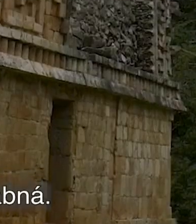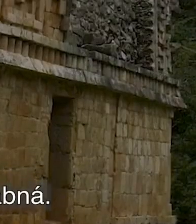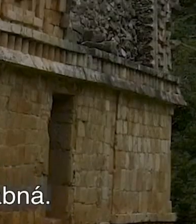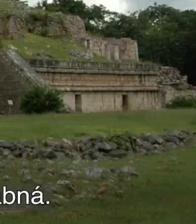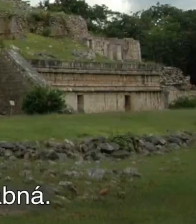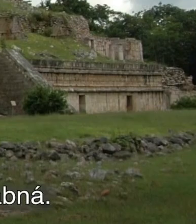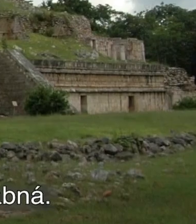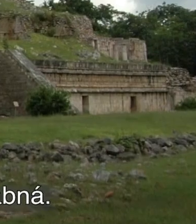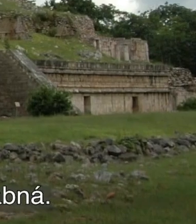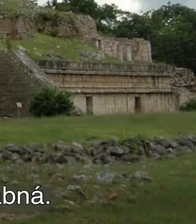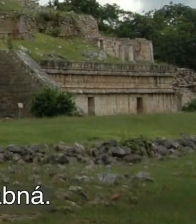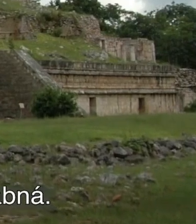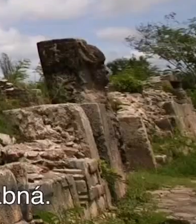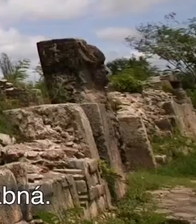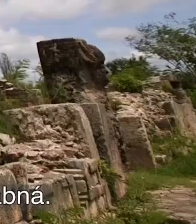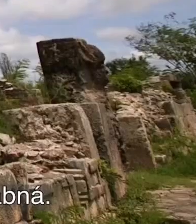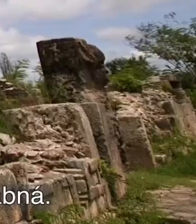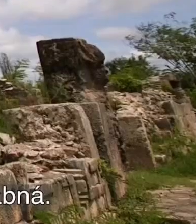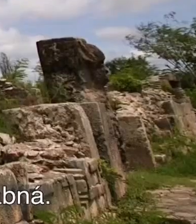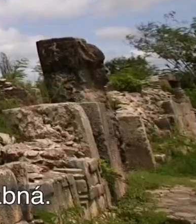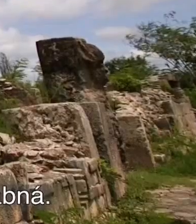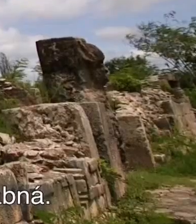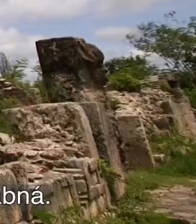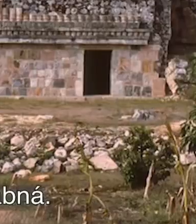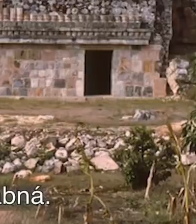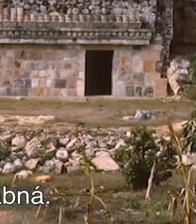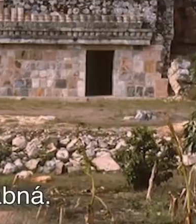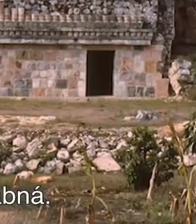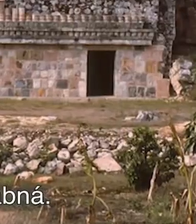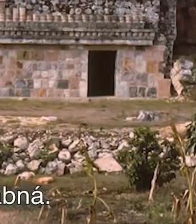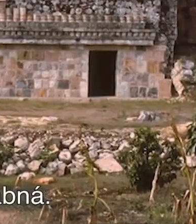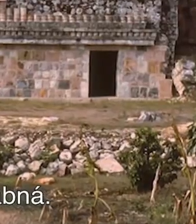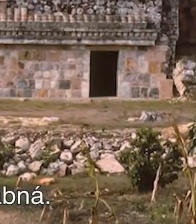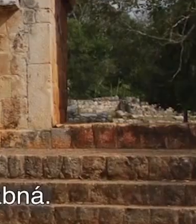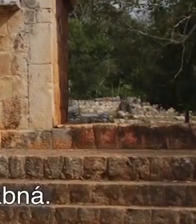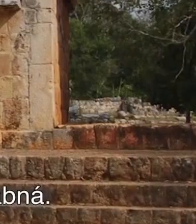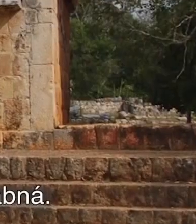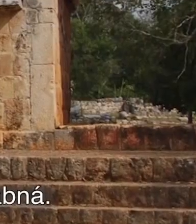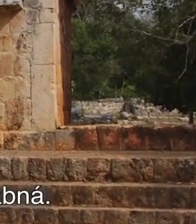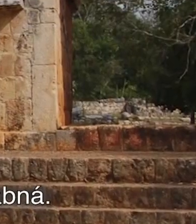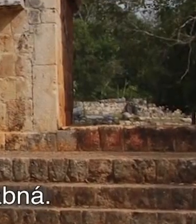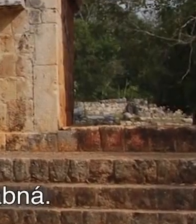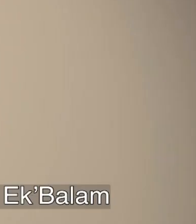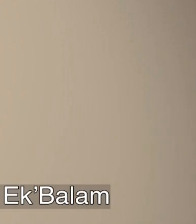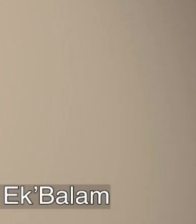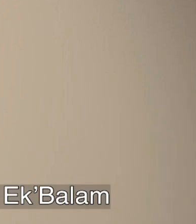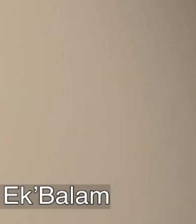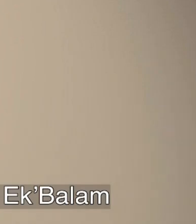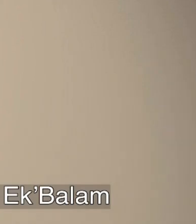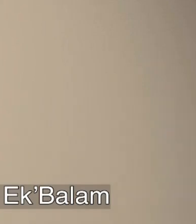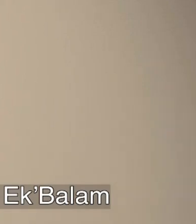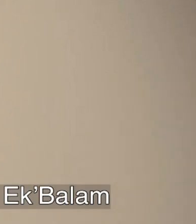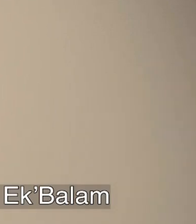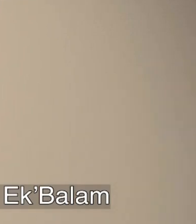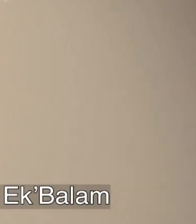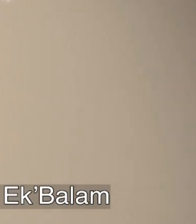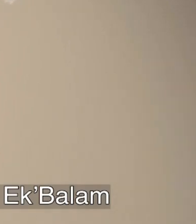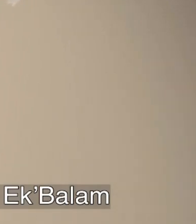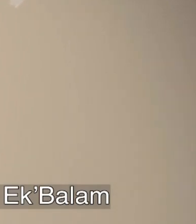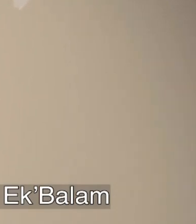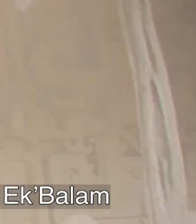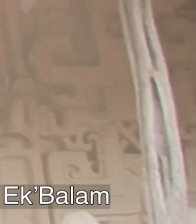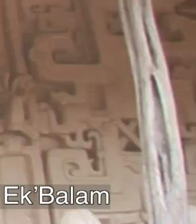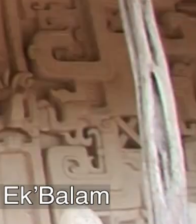Xlapac, Sayil, Oxquintoc, Chacmultún y Lafna. El tramo 4, también en